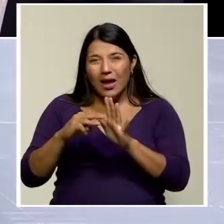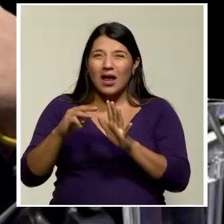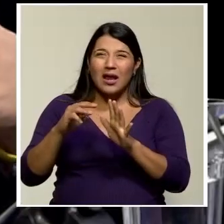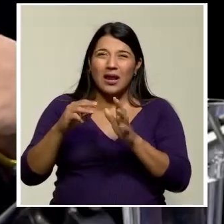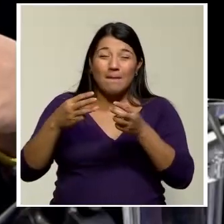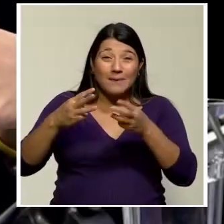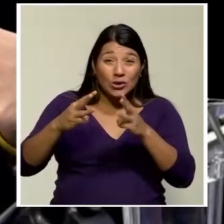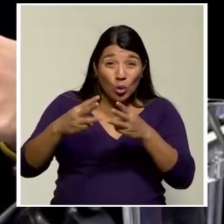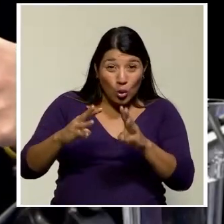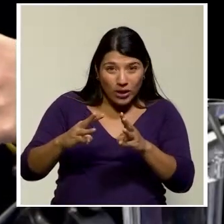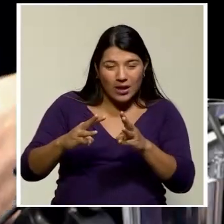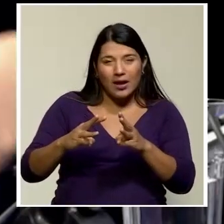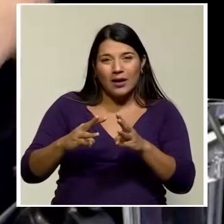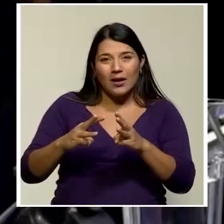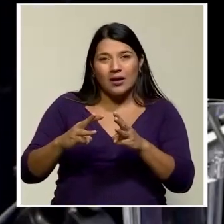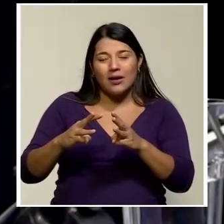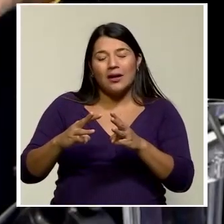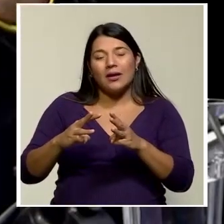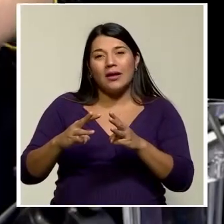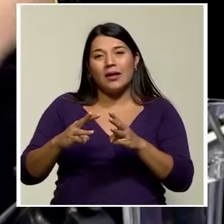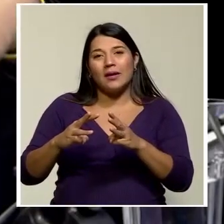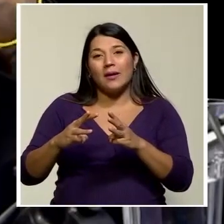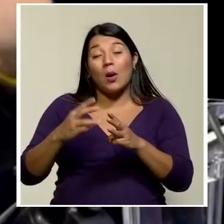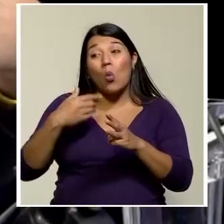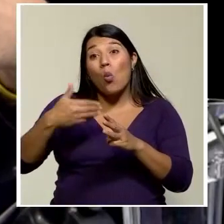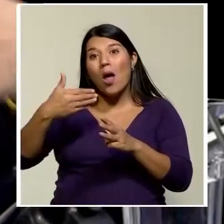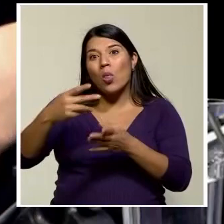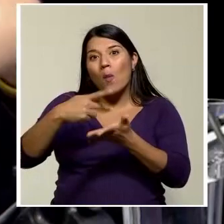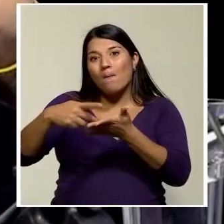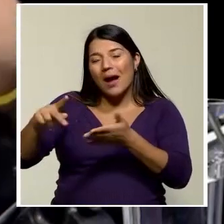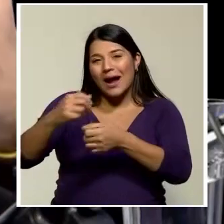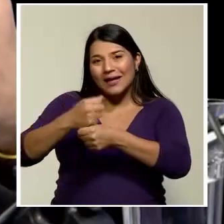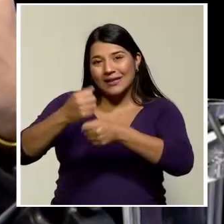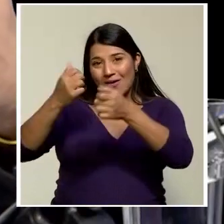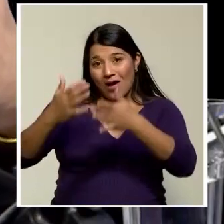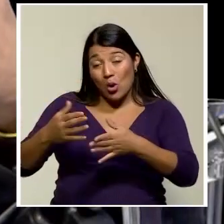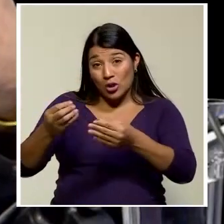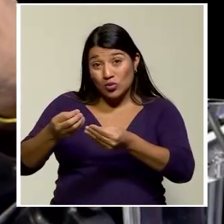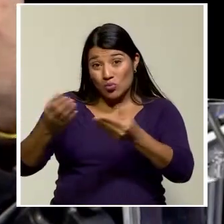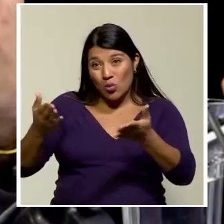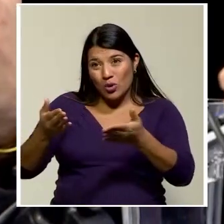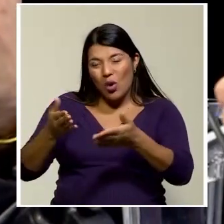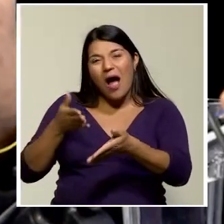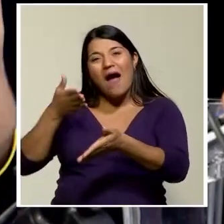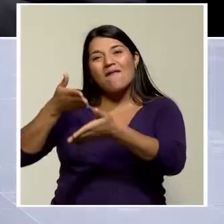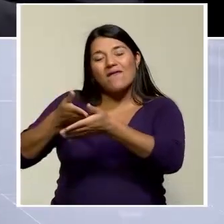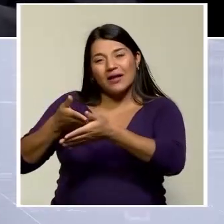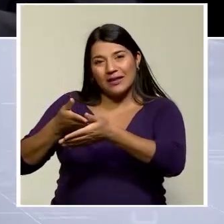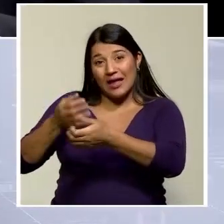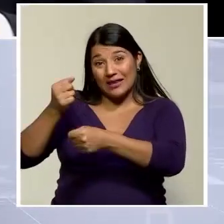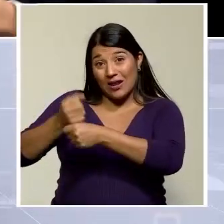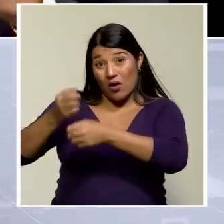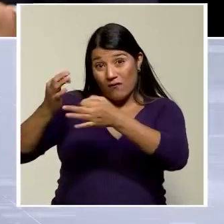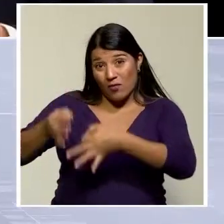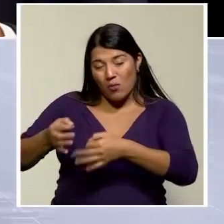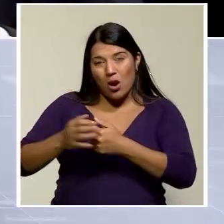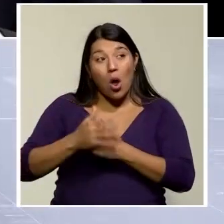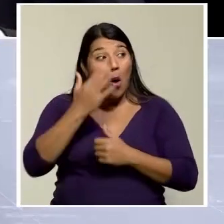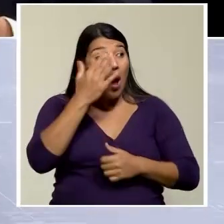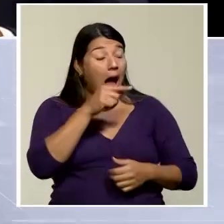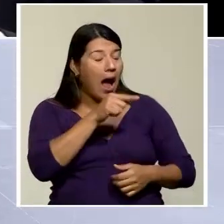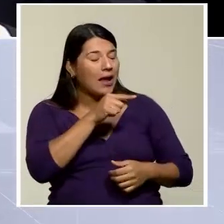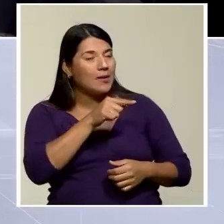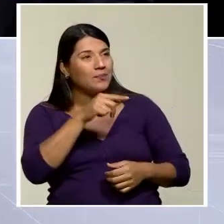revisarlo porque afecta o incrementa los costos del empleo formal. Porque ahí tiene una contradicción, porque las